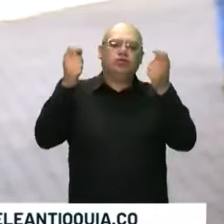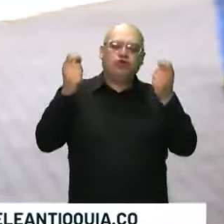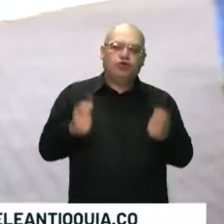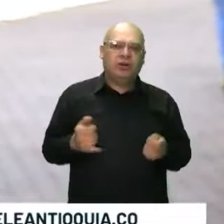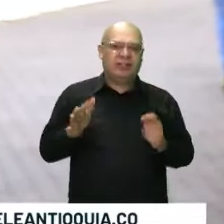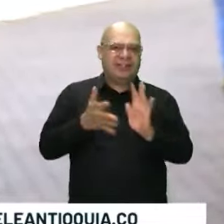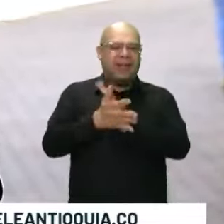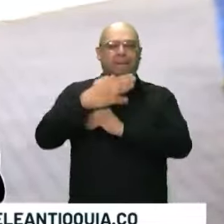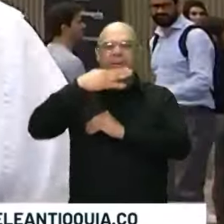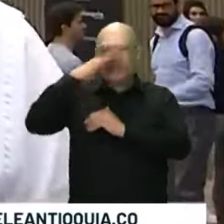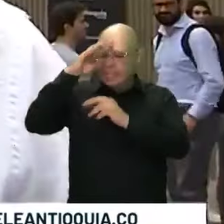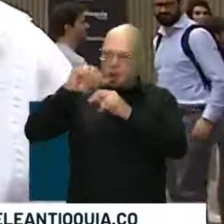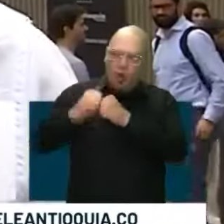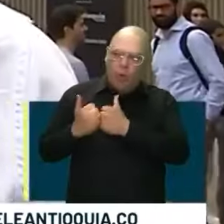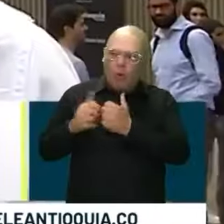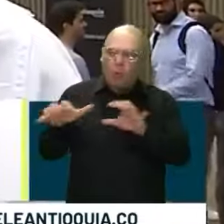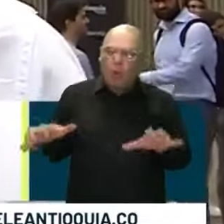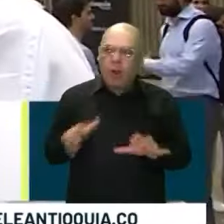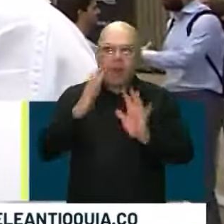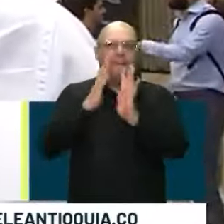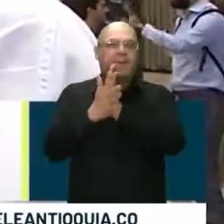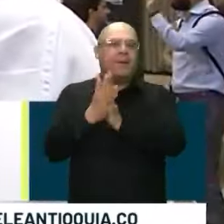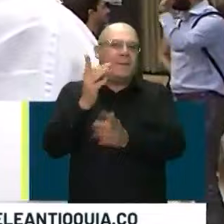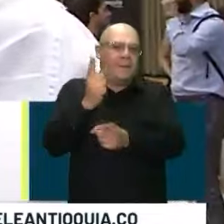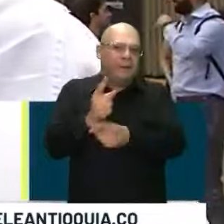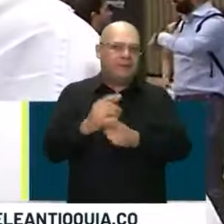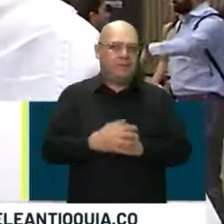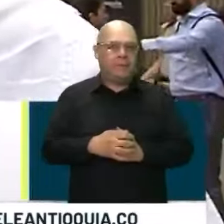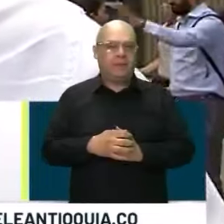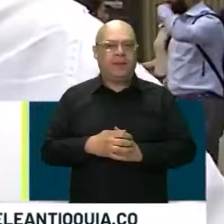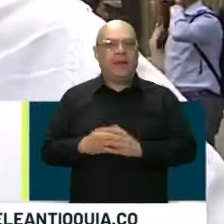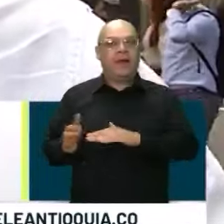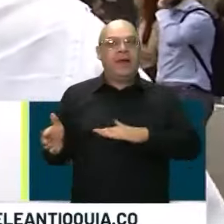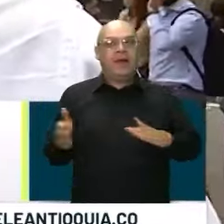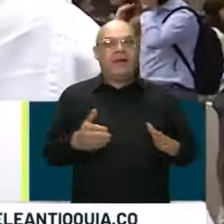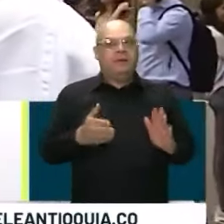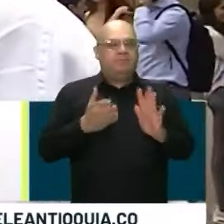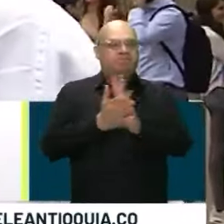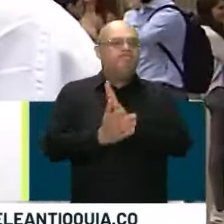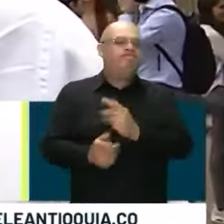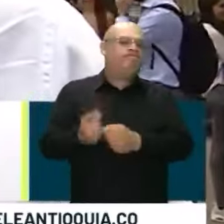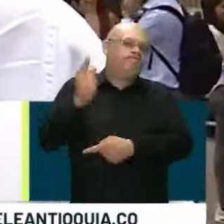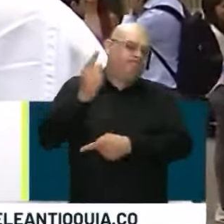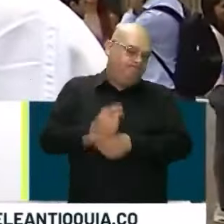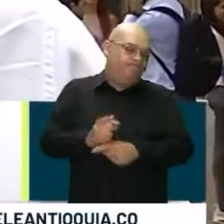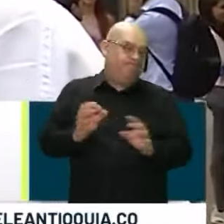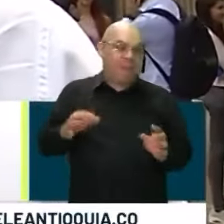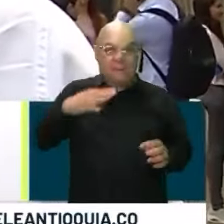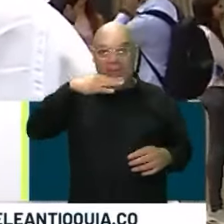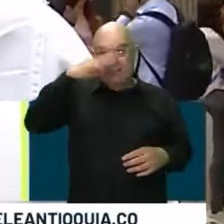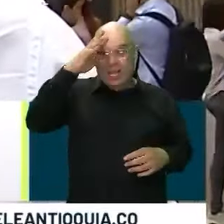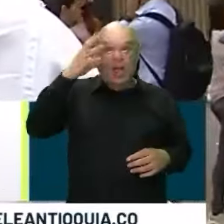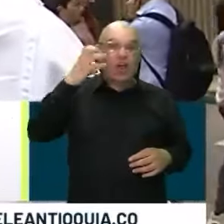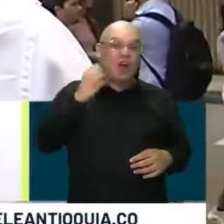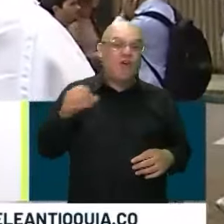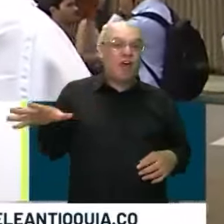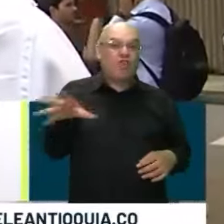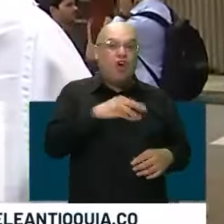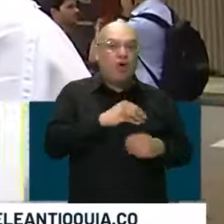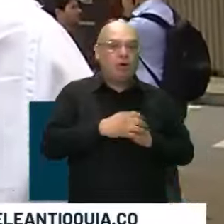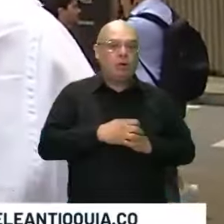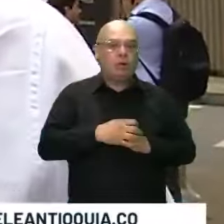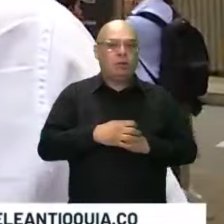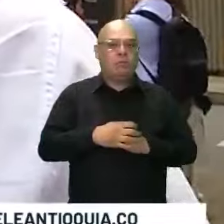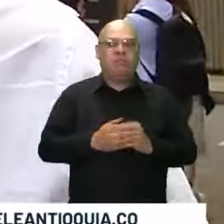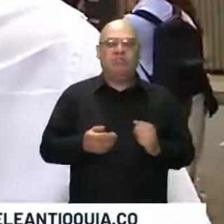Cómo Vamos. Es confirmar lamentablemente que no solo fue que desfalcaron a Medellín, sino que esa atracadera al presupuesto